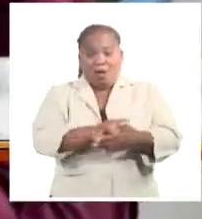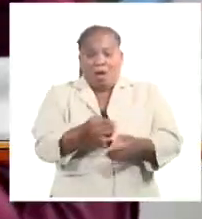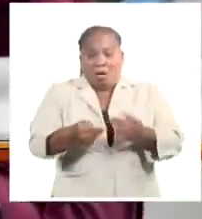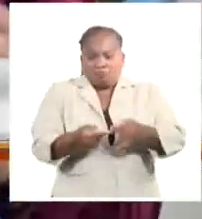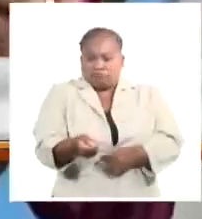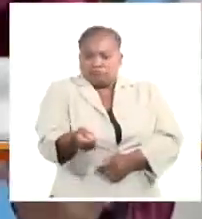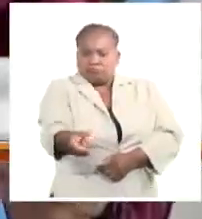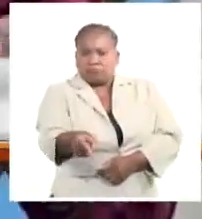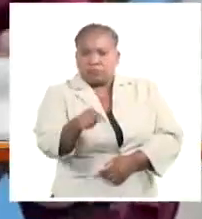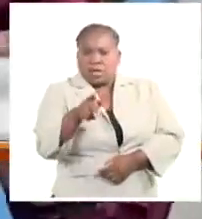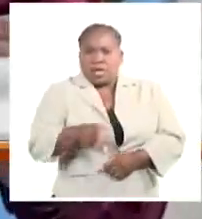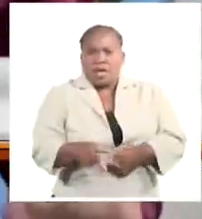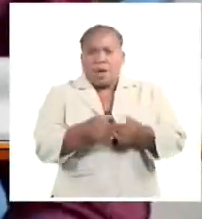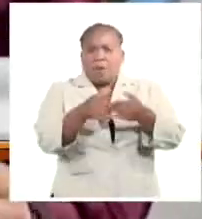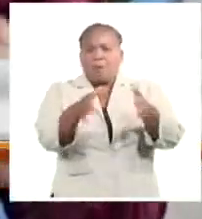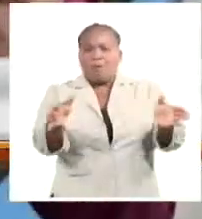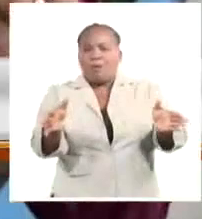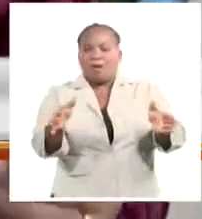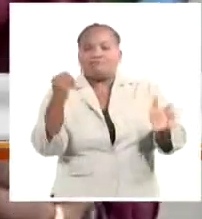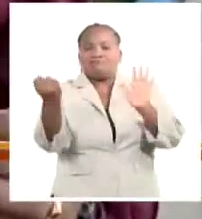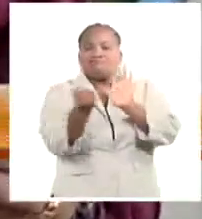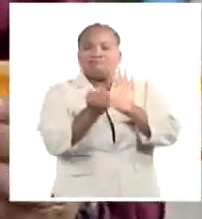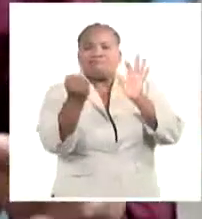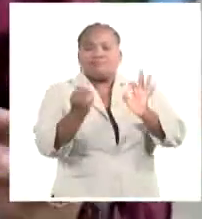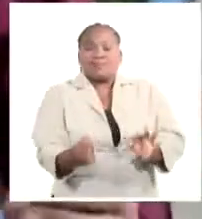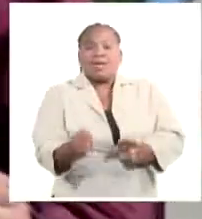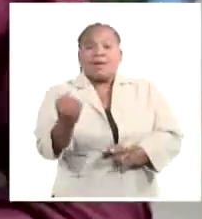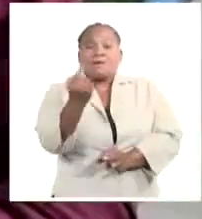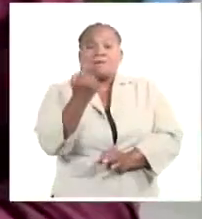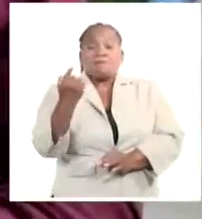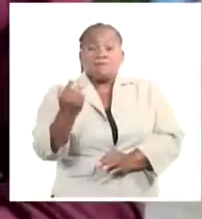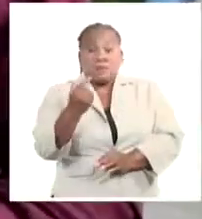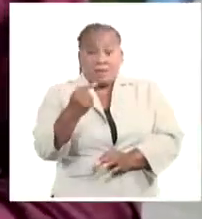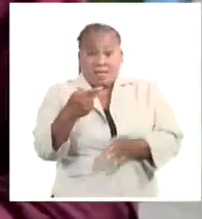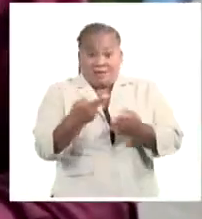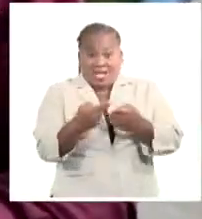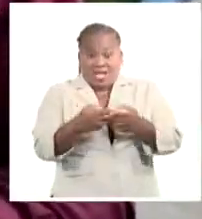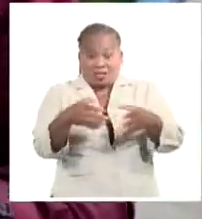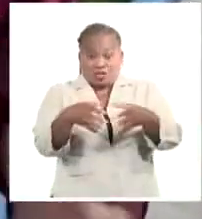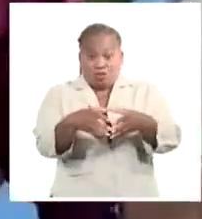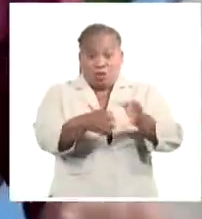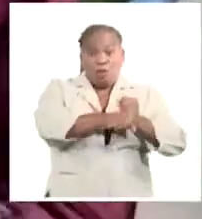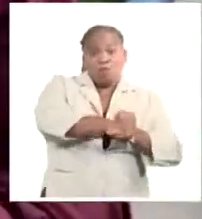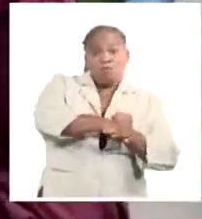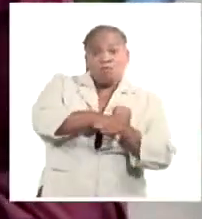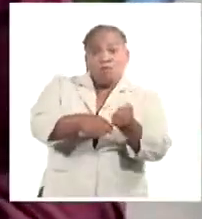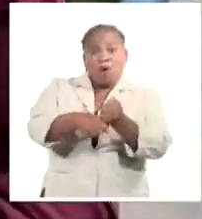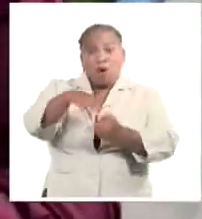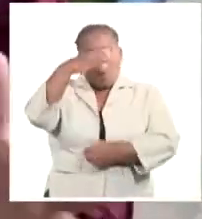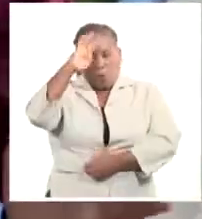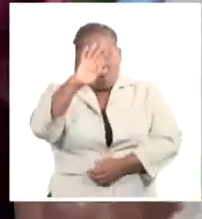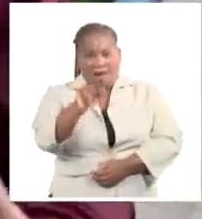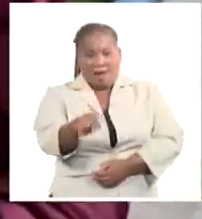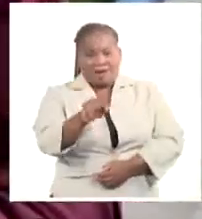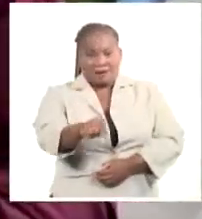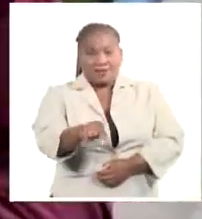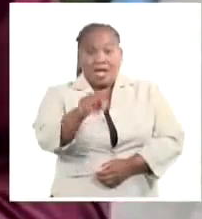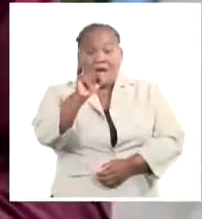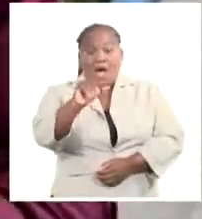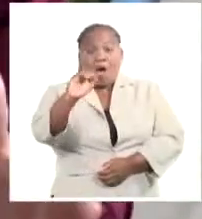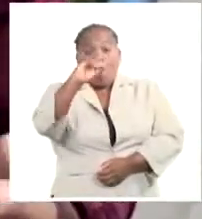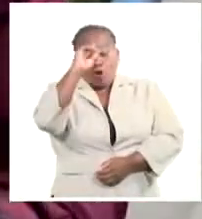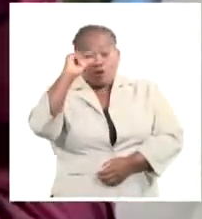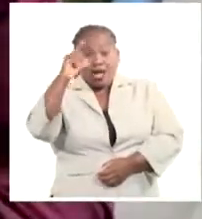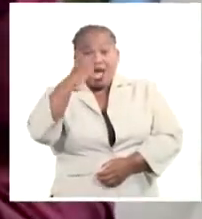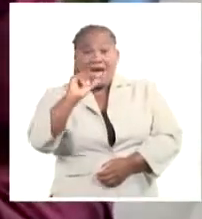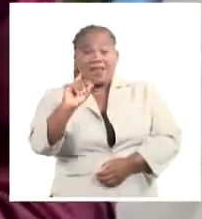minutos quedó inaugurado de manera oficial la primera Liga Élite del béisbol cubano, donde Oscar Valdés